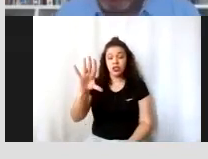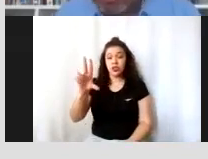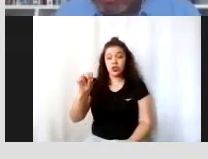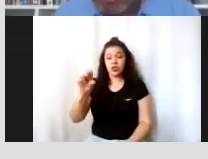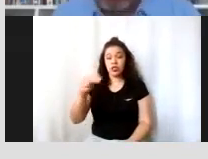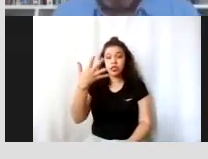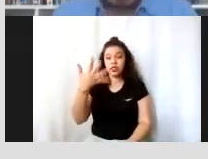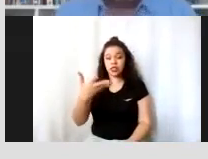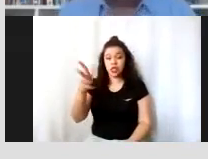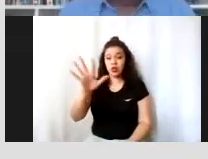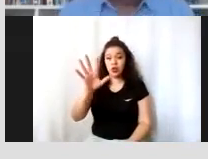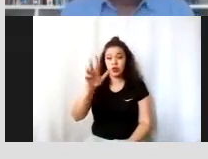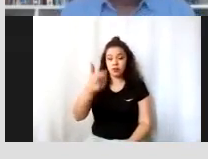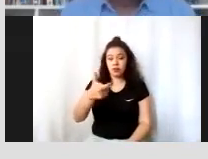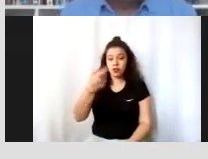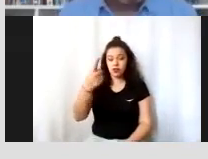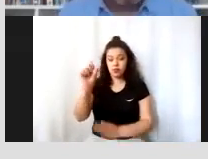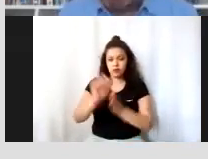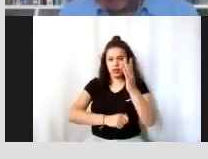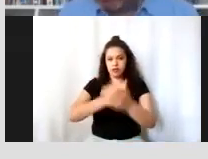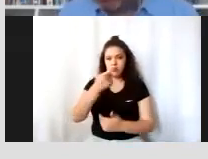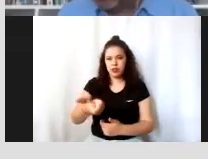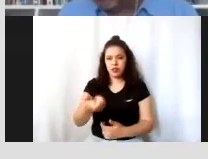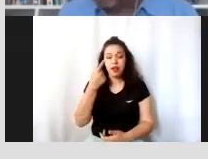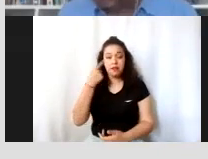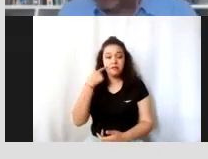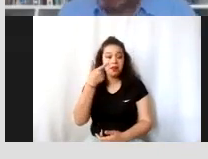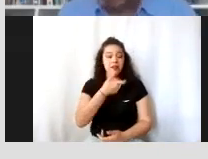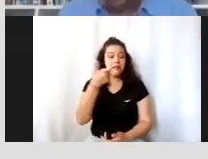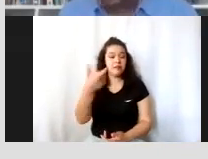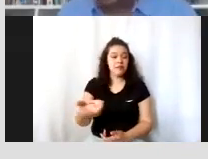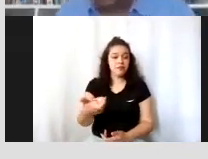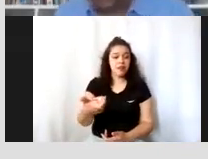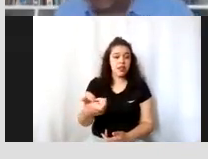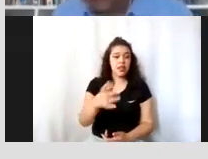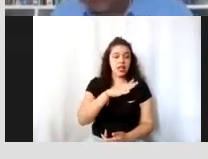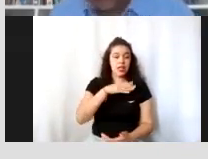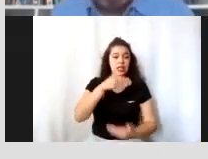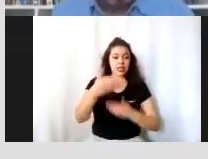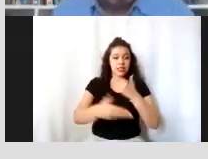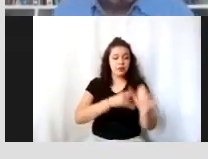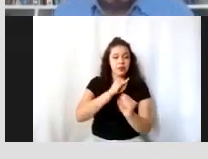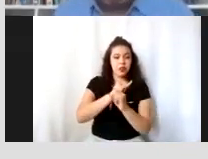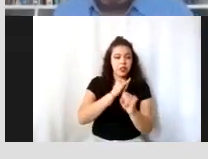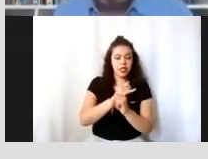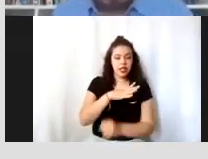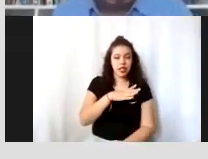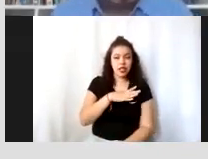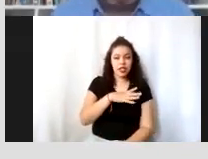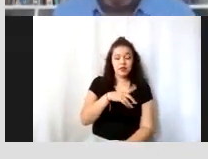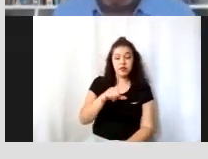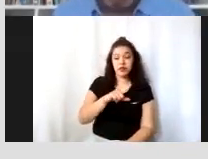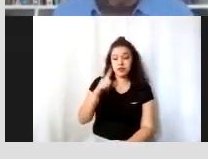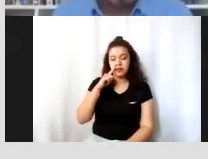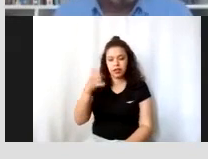pesos al mes, pueden decir, ah, bueno, pues mira, este cuate paga esto porque tiene contratado su servicio de internet. Pero si ustedes en mi recibo